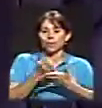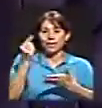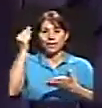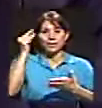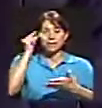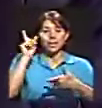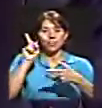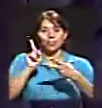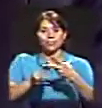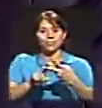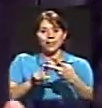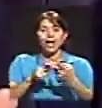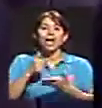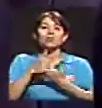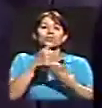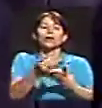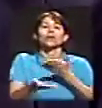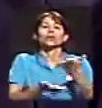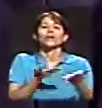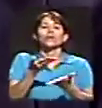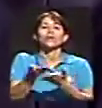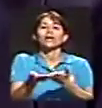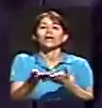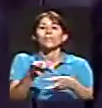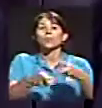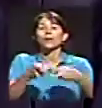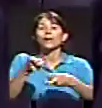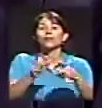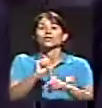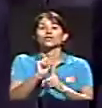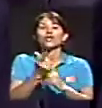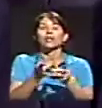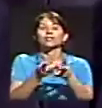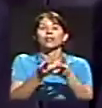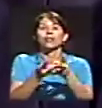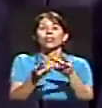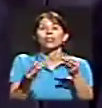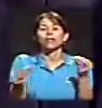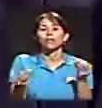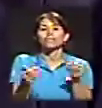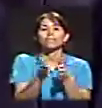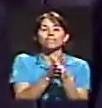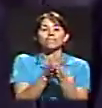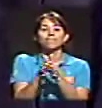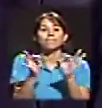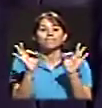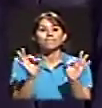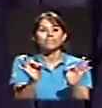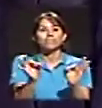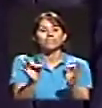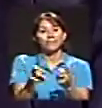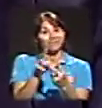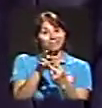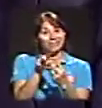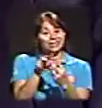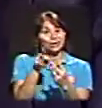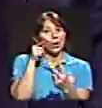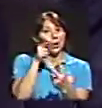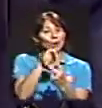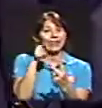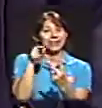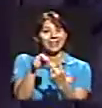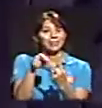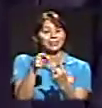contribuir a resolver los problemas sociales de manera eficiente. Y muchas veces esos dos grandes objetivos